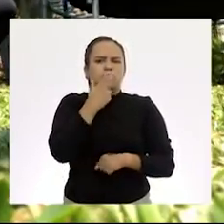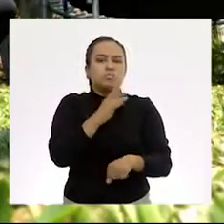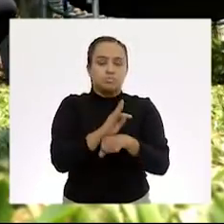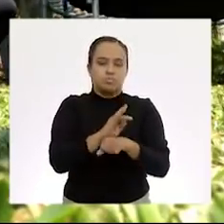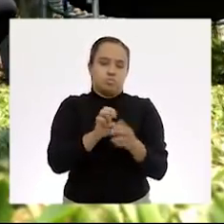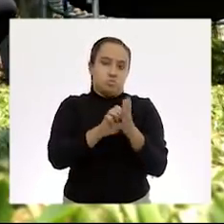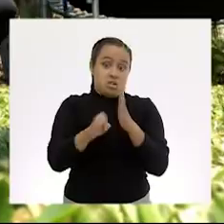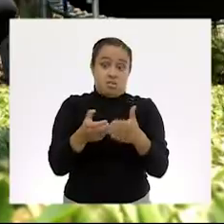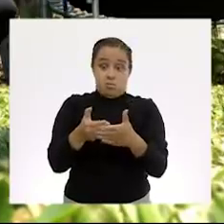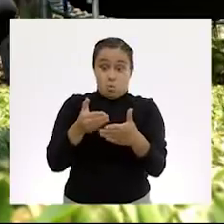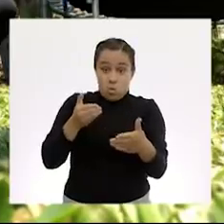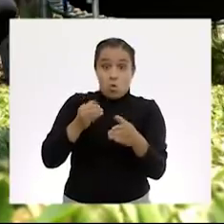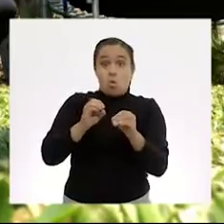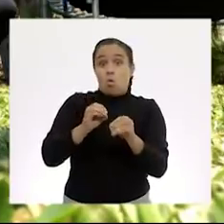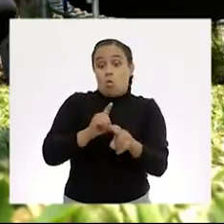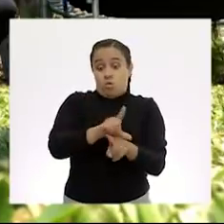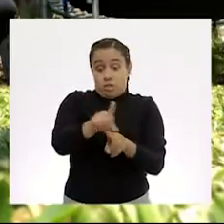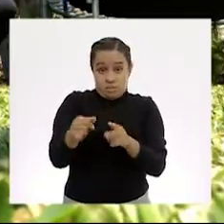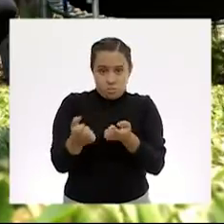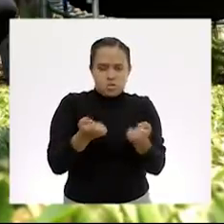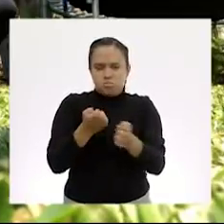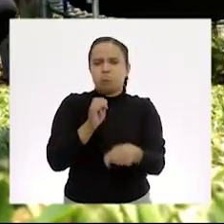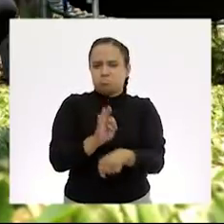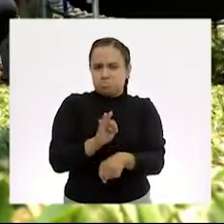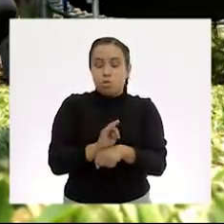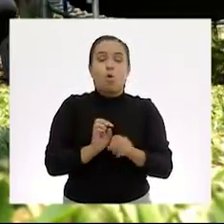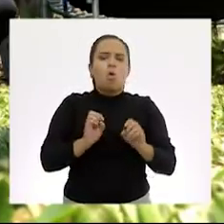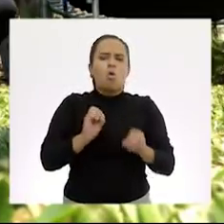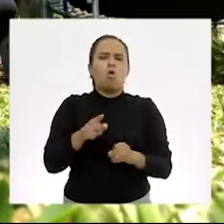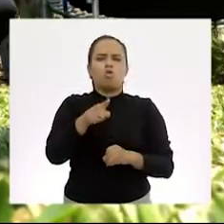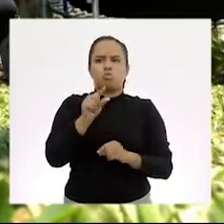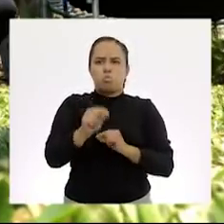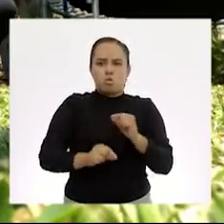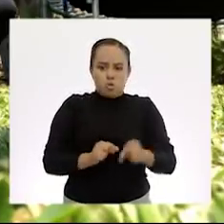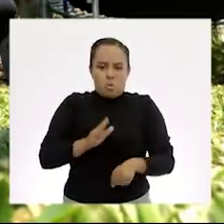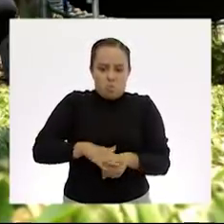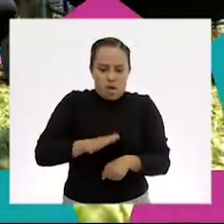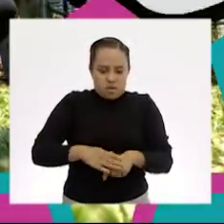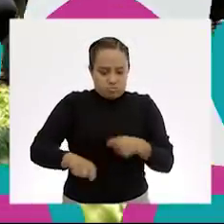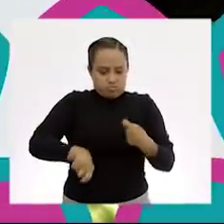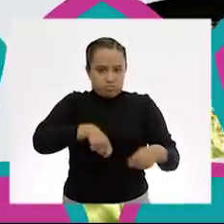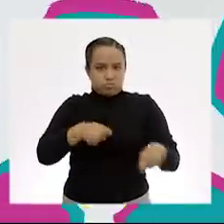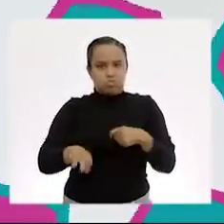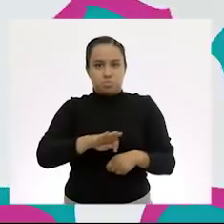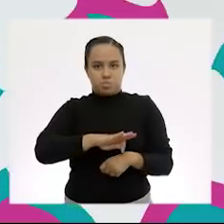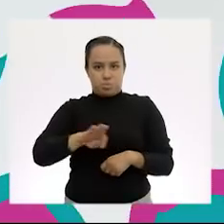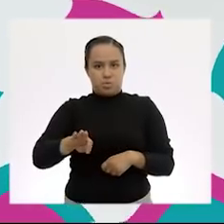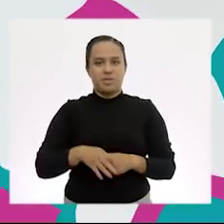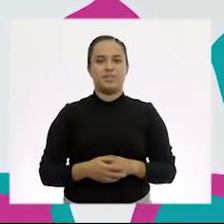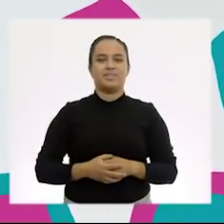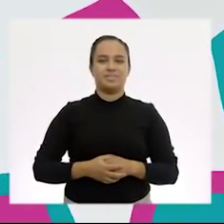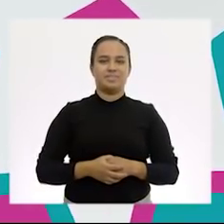antes de hacer ejercicio, para después de hacer ejercicio o simplemente para ir ganando flexibilidad día con día.